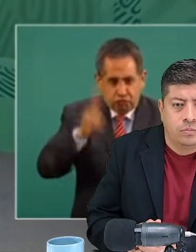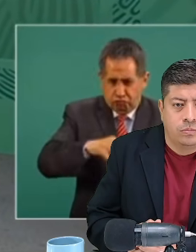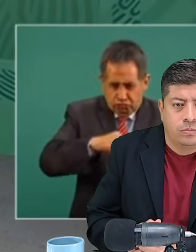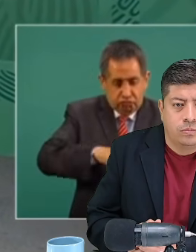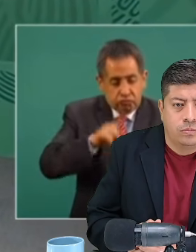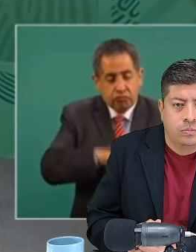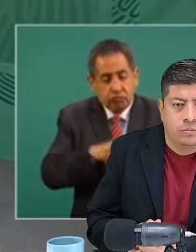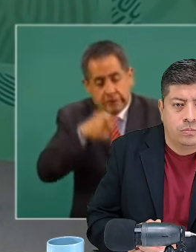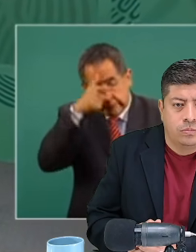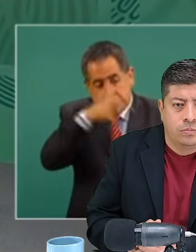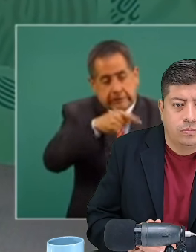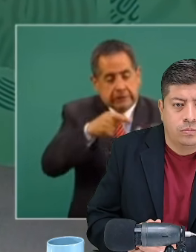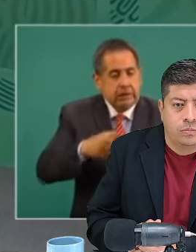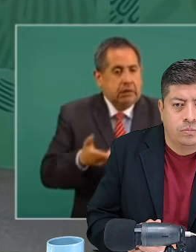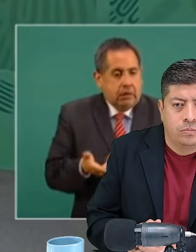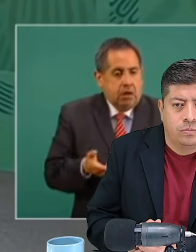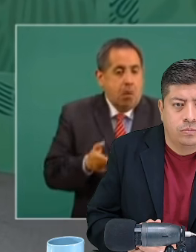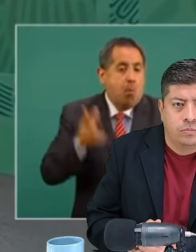realidades.